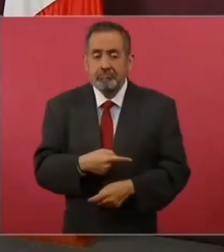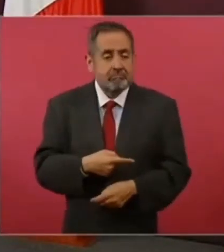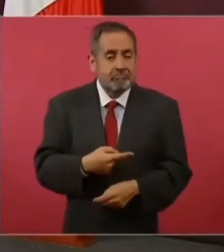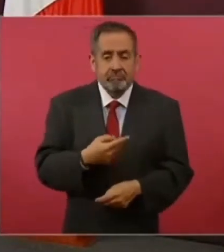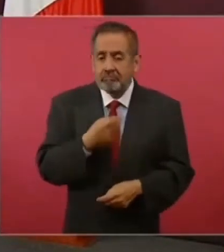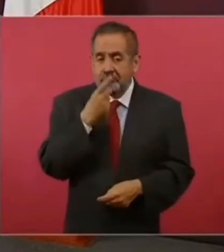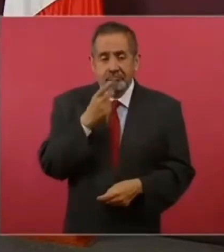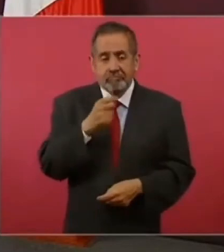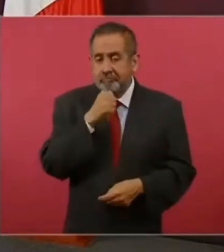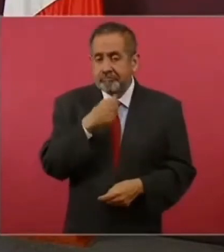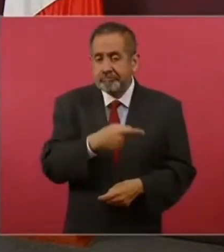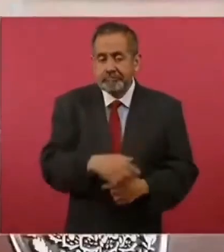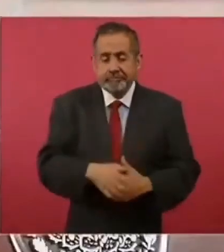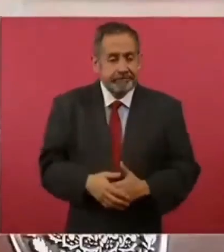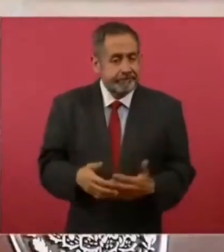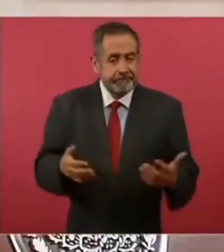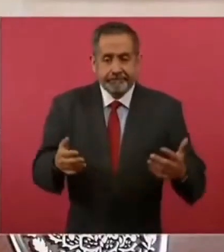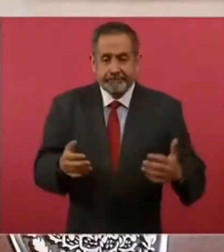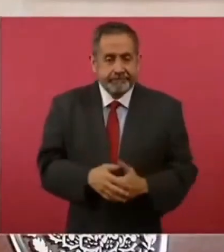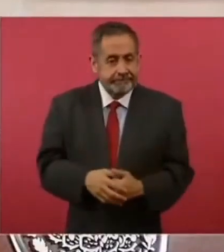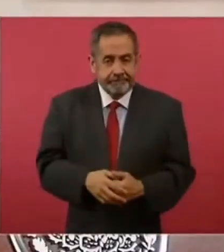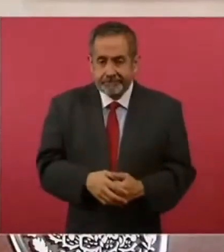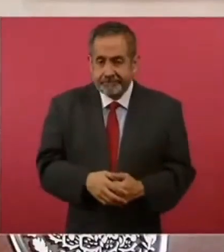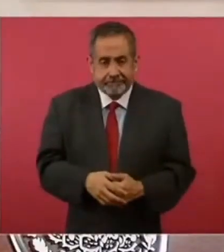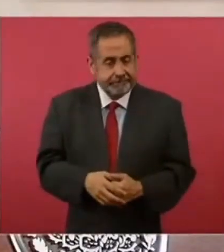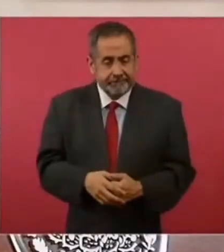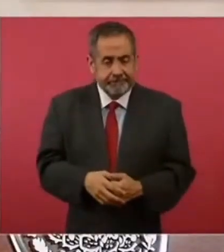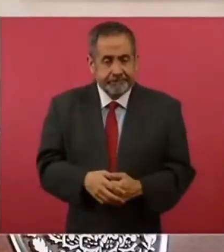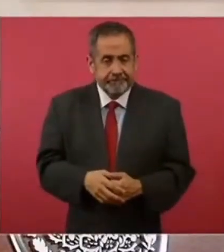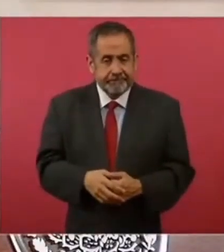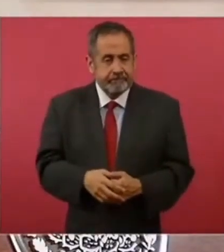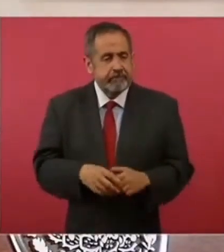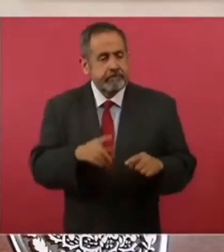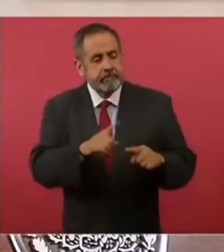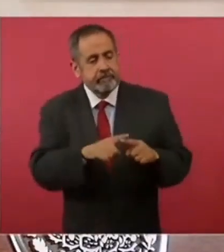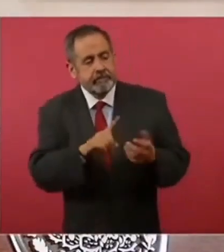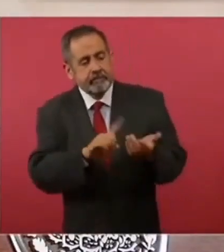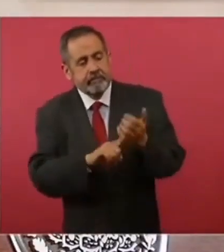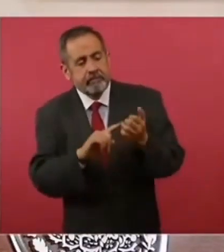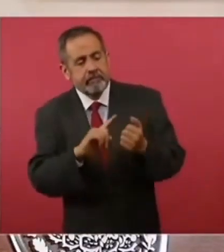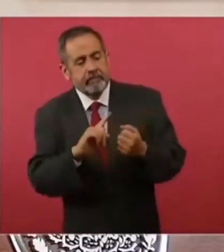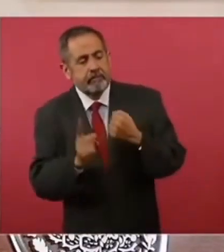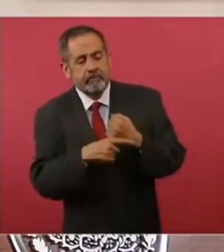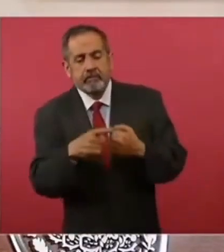Ahora sí, que como diría nuestro paisano, ¿quién pompó?